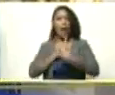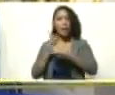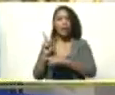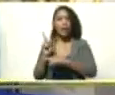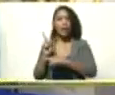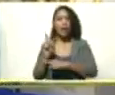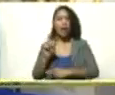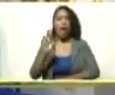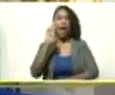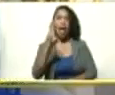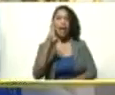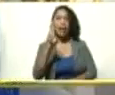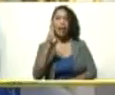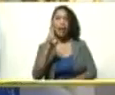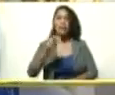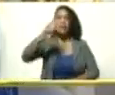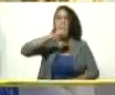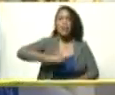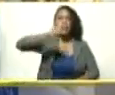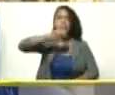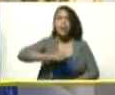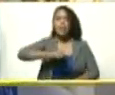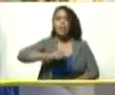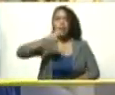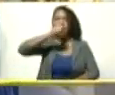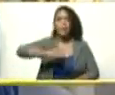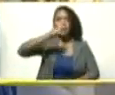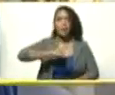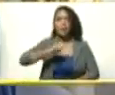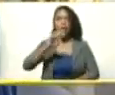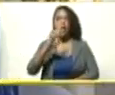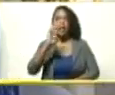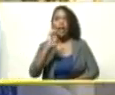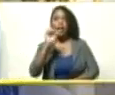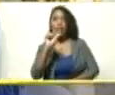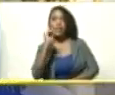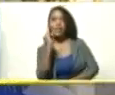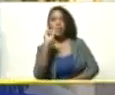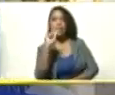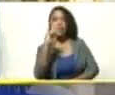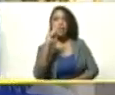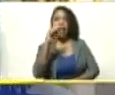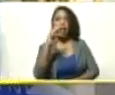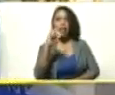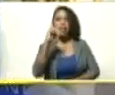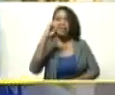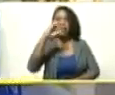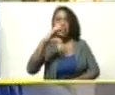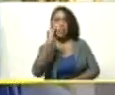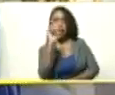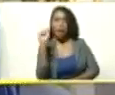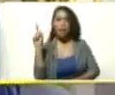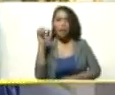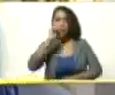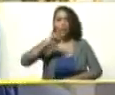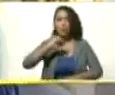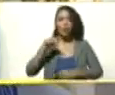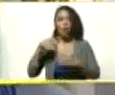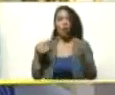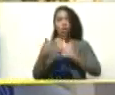la R de la resistencia espiritual, cultural, contra el vasallaje colonial